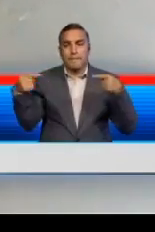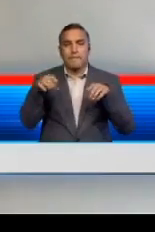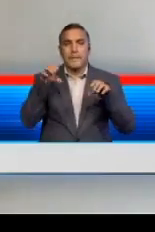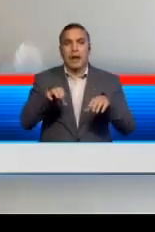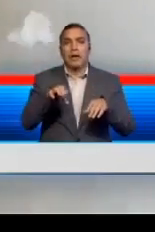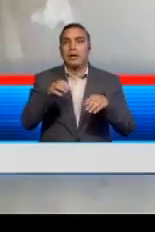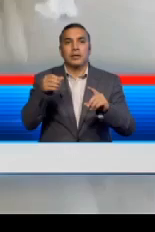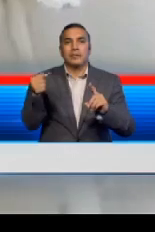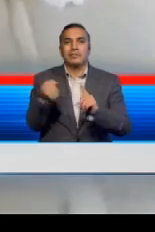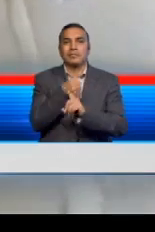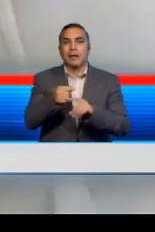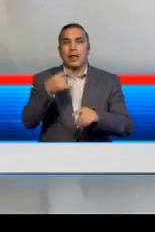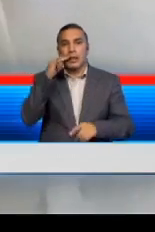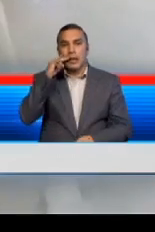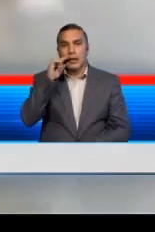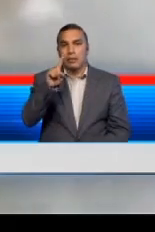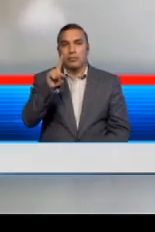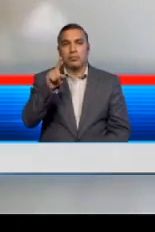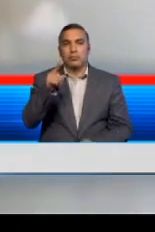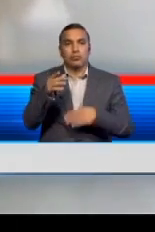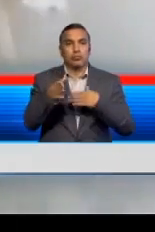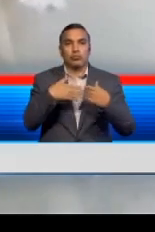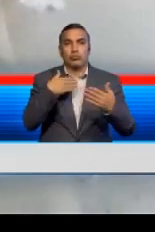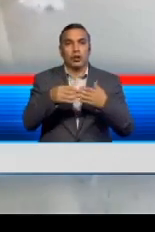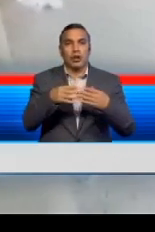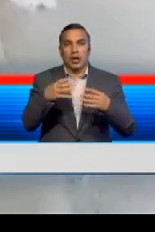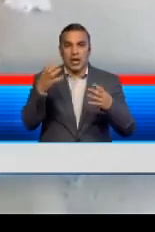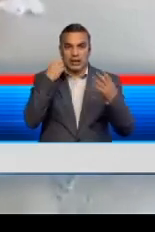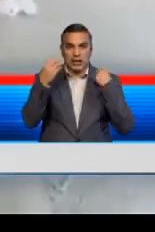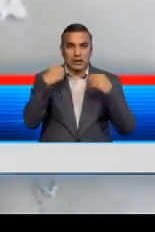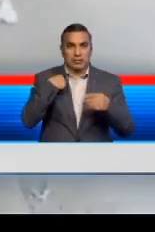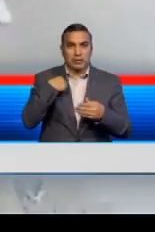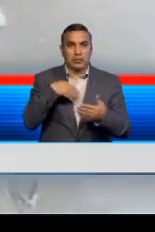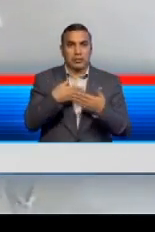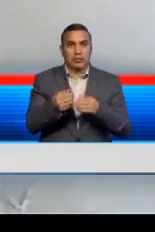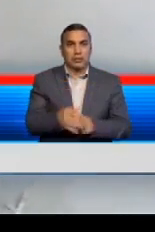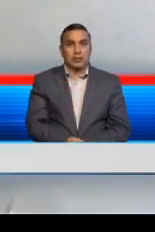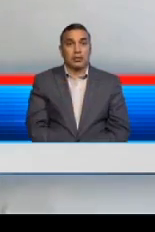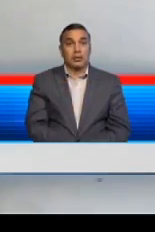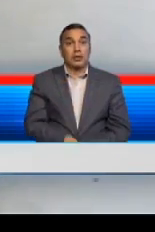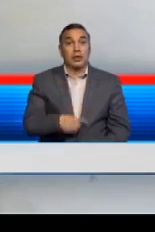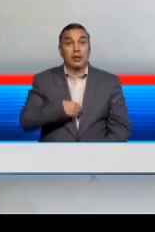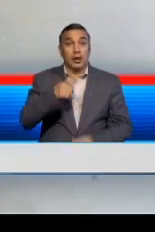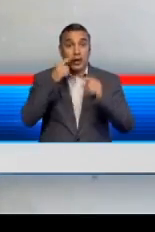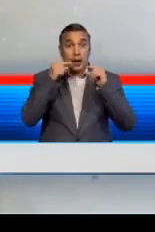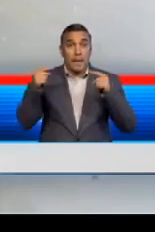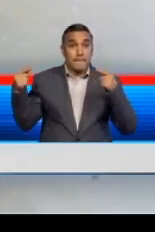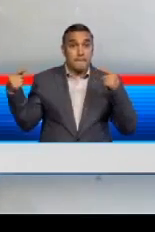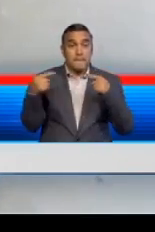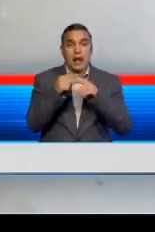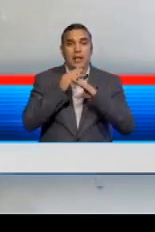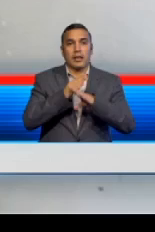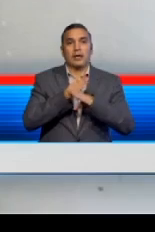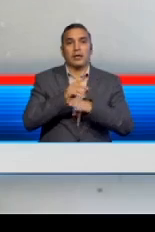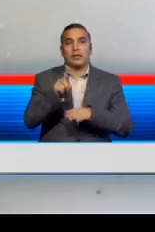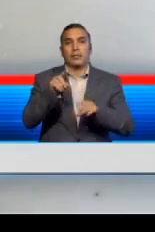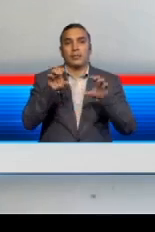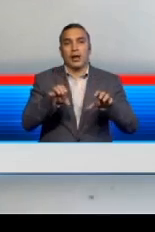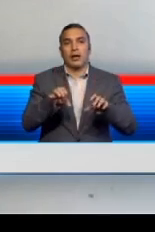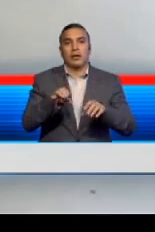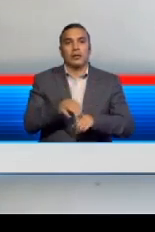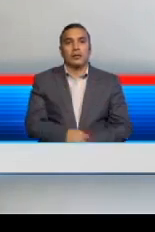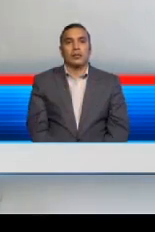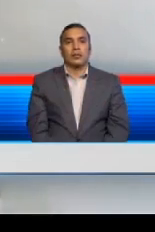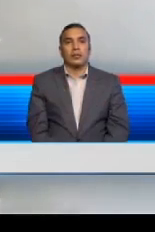que atacaba a un niño, sin importar el daño que el animal le podía hacer. El gato lo enfrentó y defendió al pequeño de sufrir un ataque